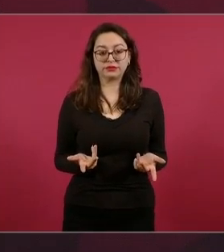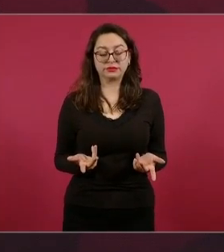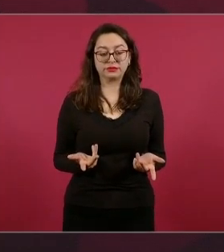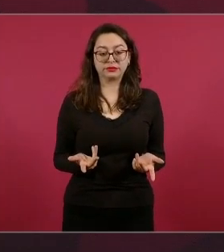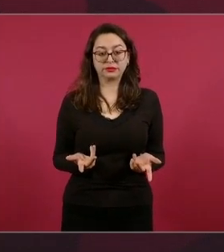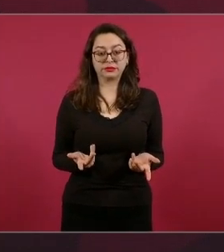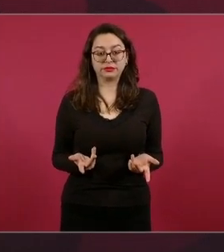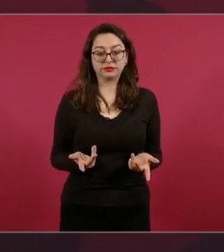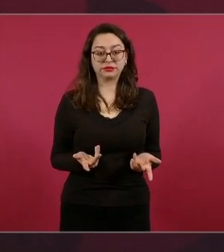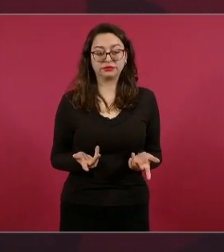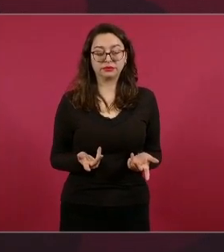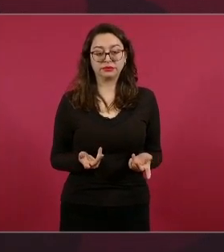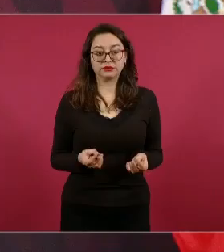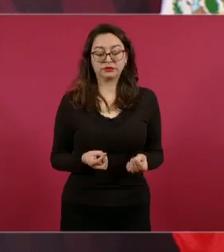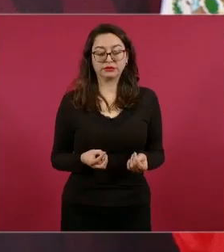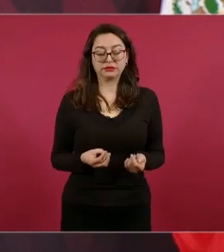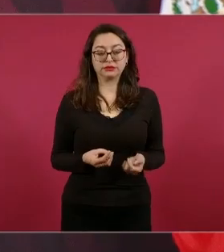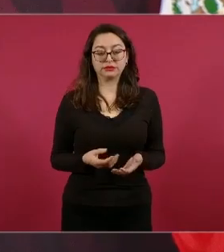todos los